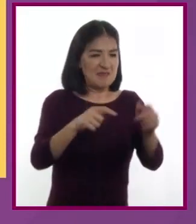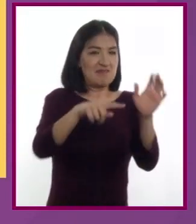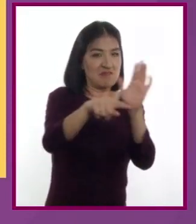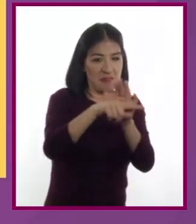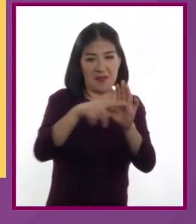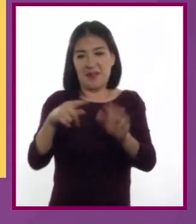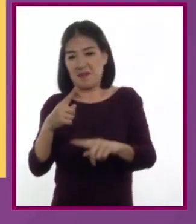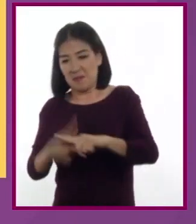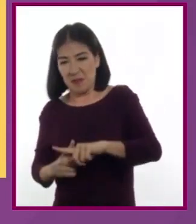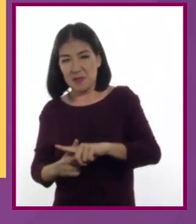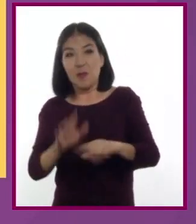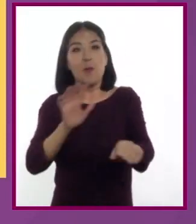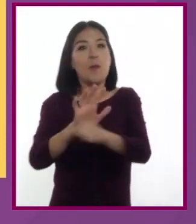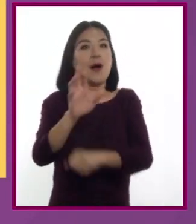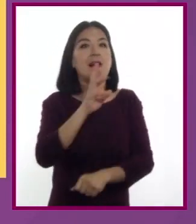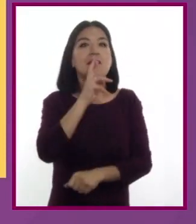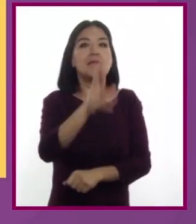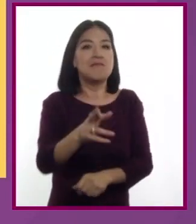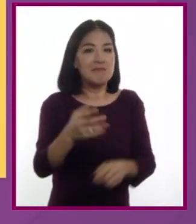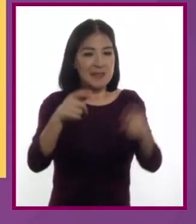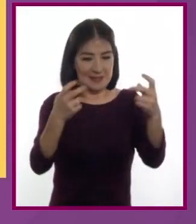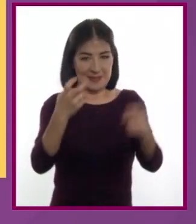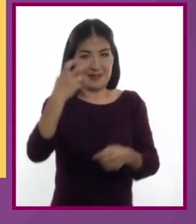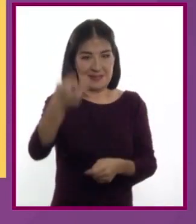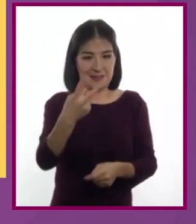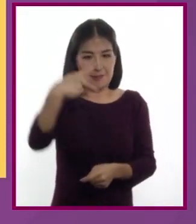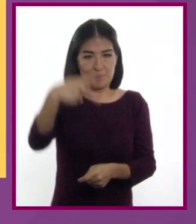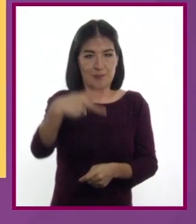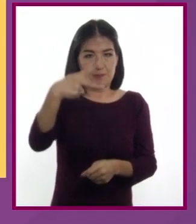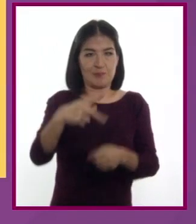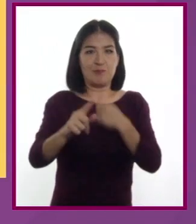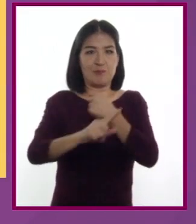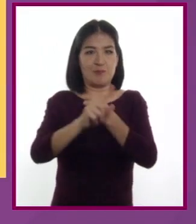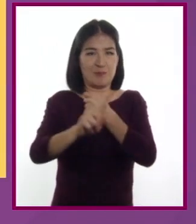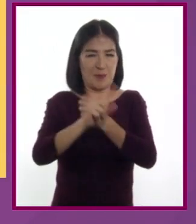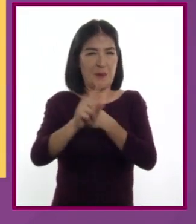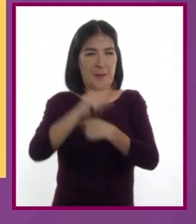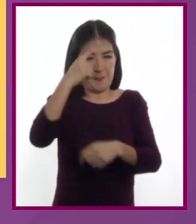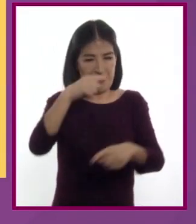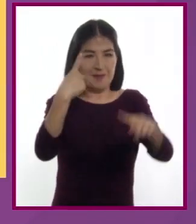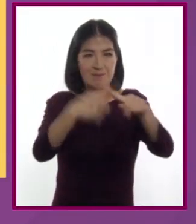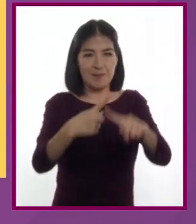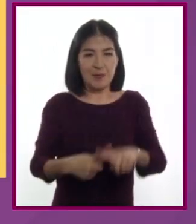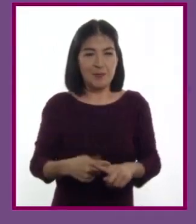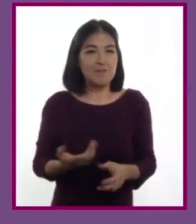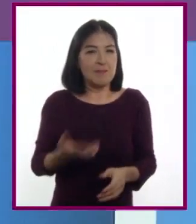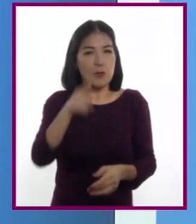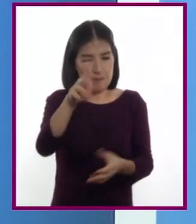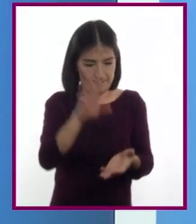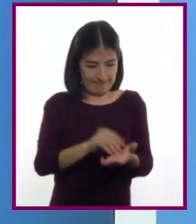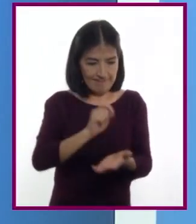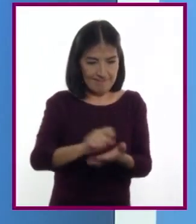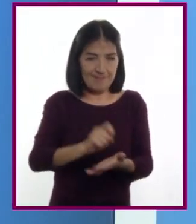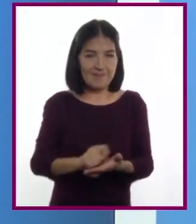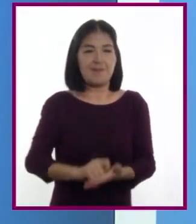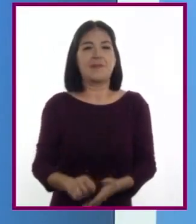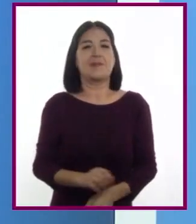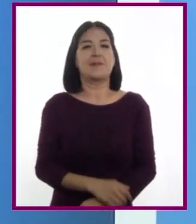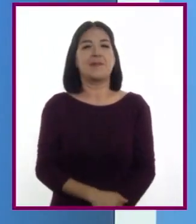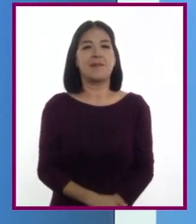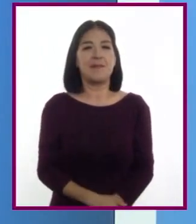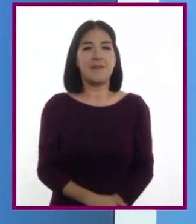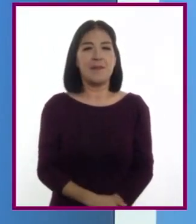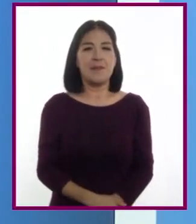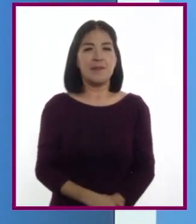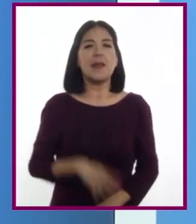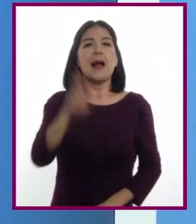¿Cuál sería el resultado de estas multiplicaciones? Vayan anotando sus resultados. Ahora